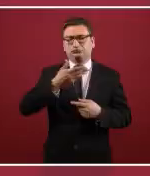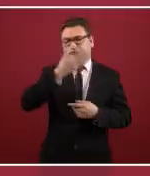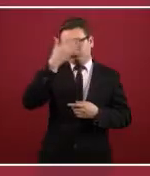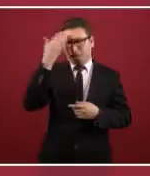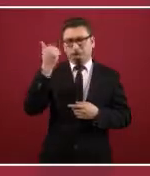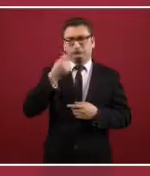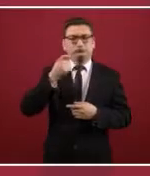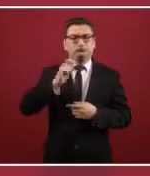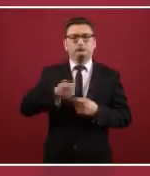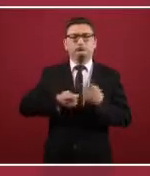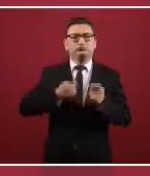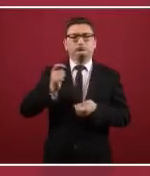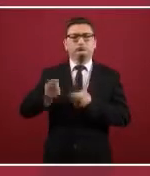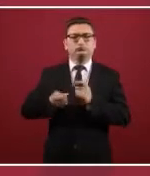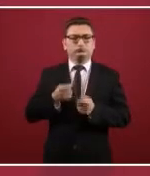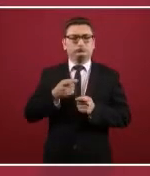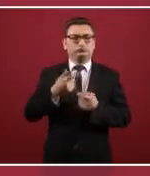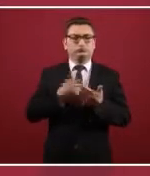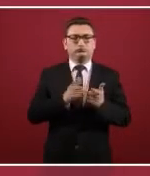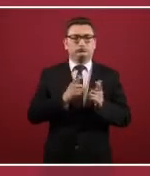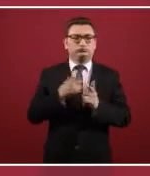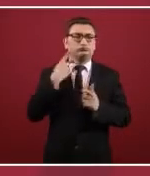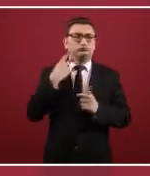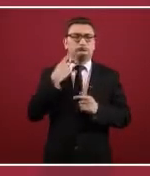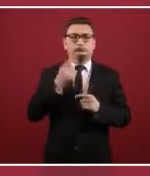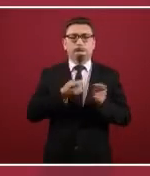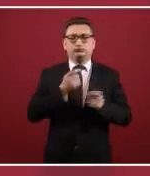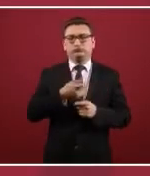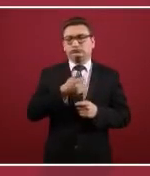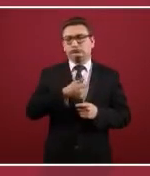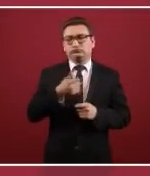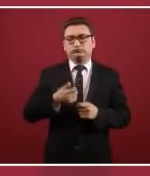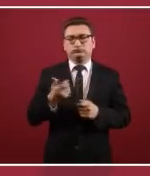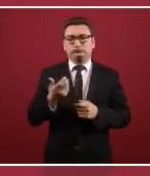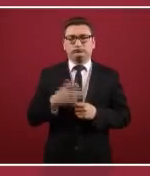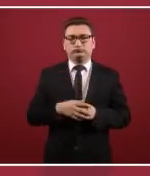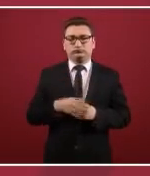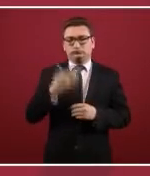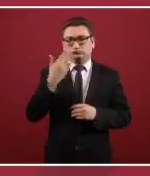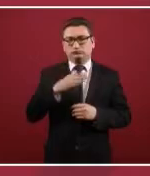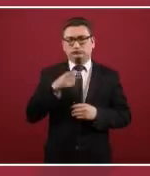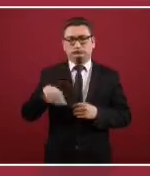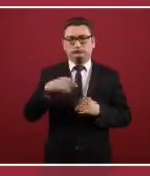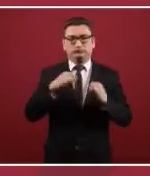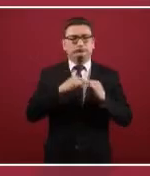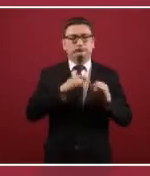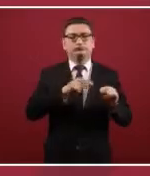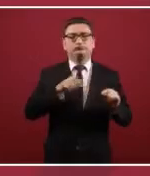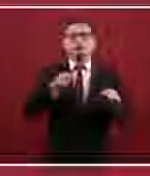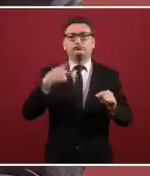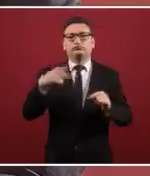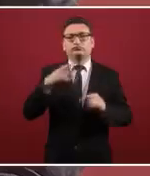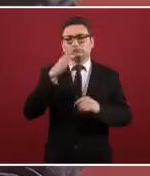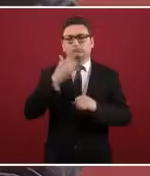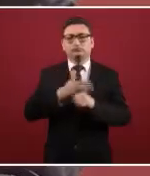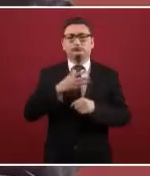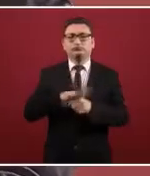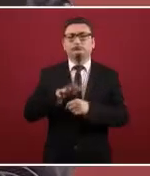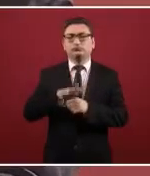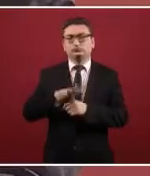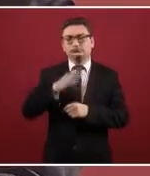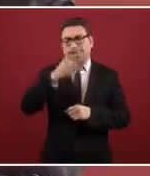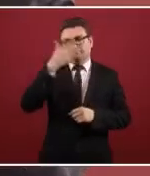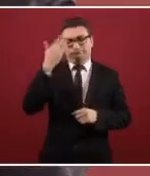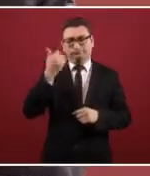cuál era la función de las instituciones, cuáles eran esas funciones